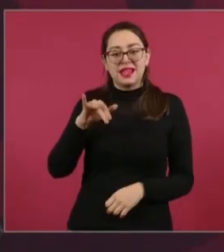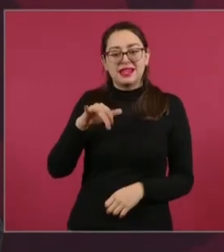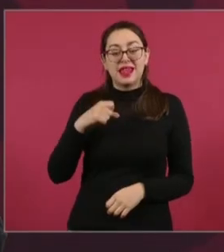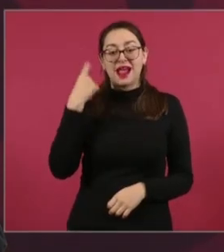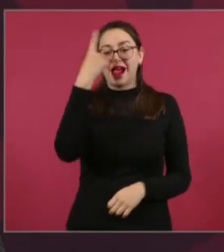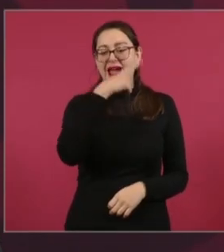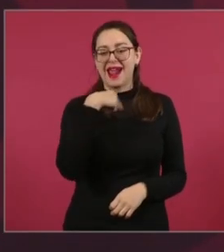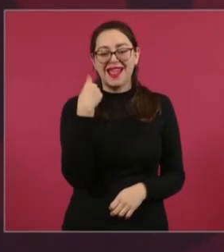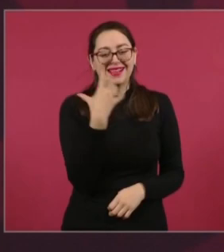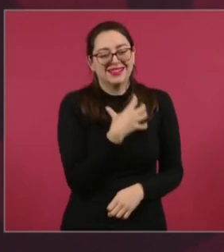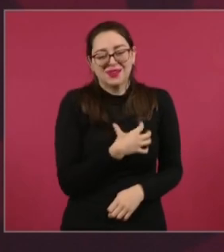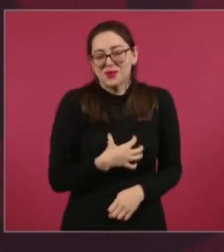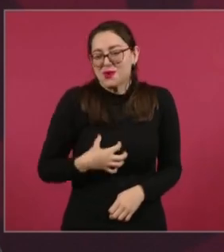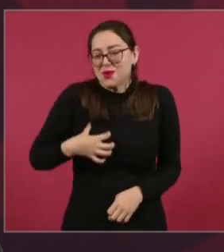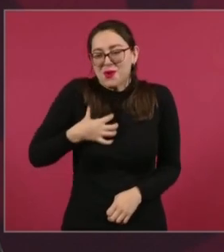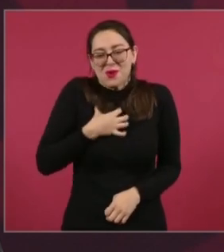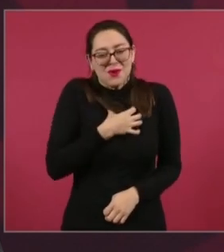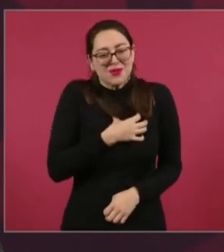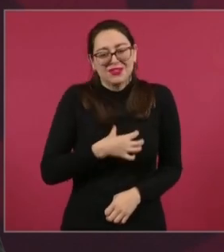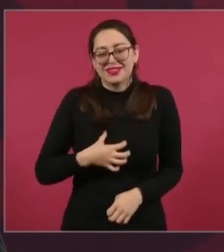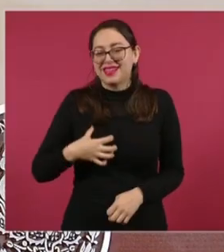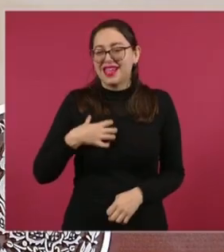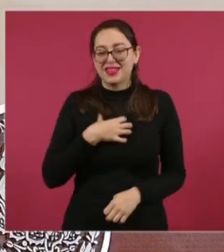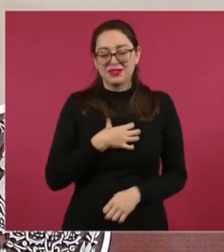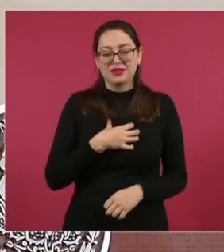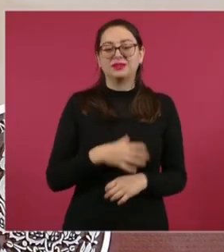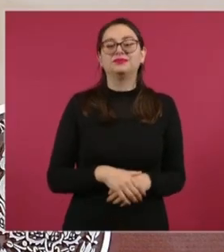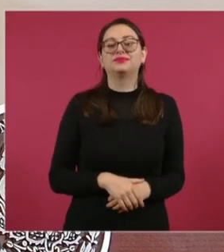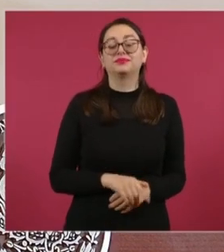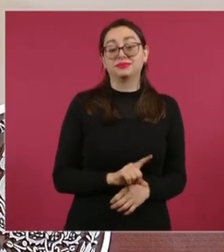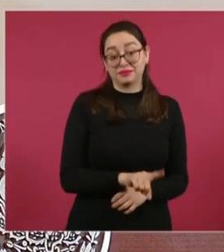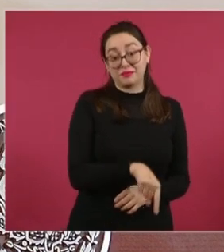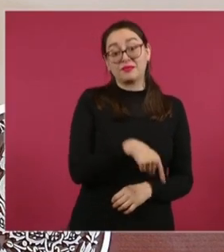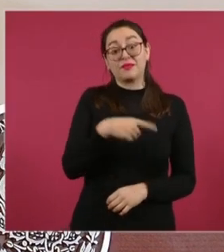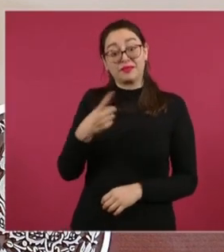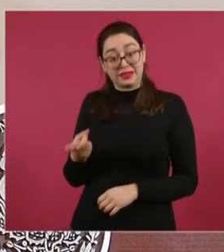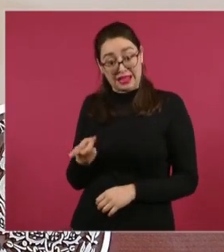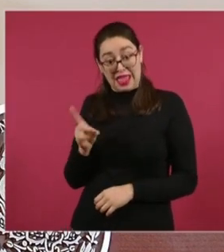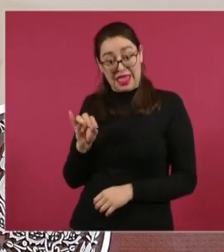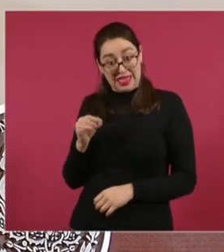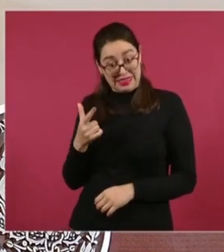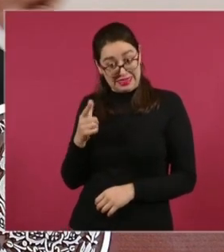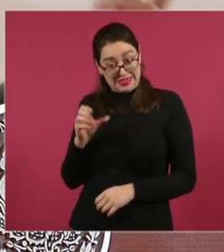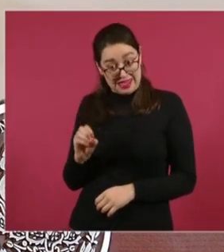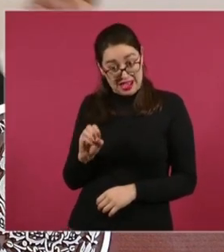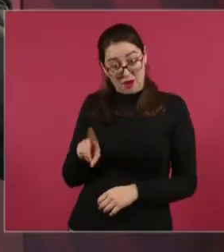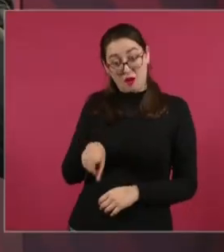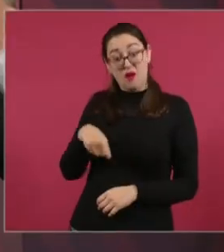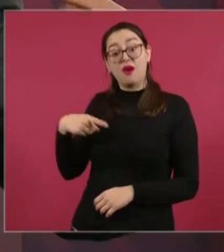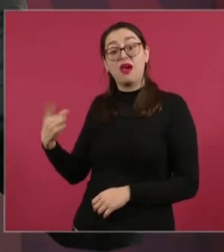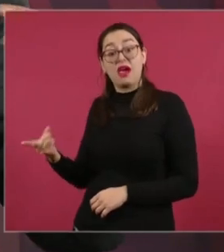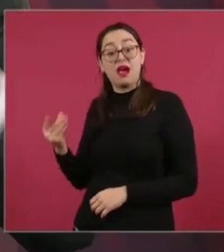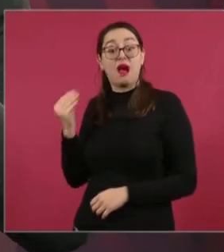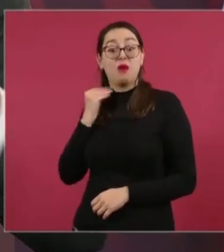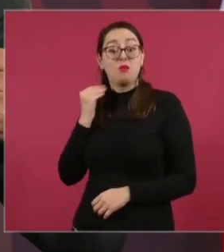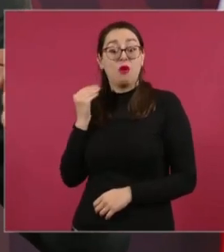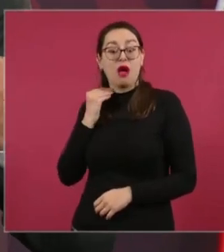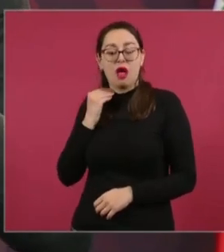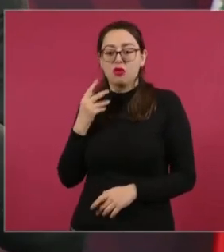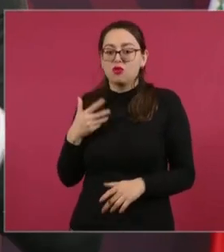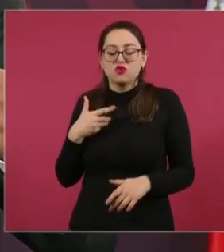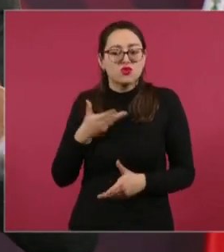Entonces, lo manda con Diego y con el abogado que, por cierto, yo ni sabía